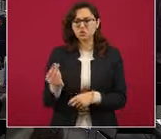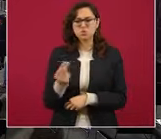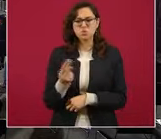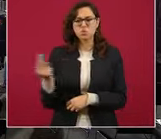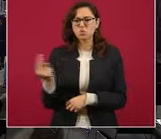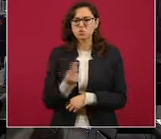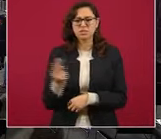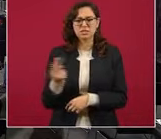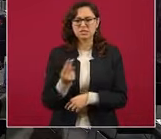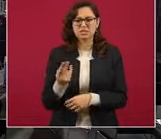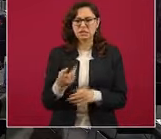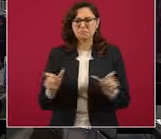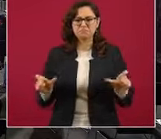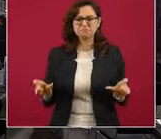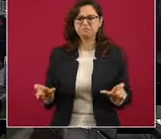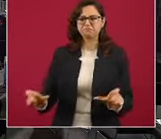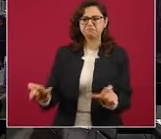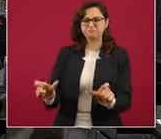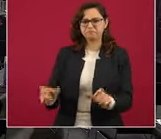coercitiva.